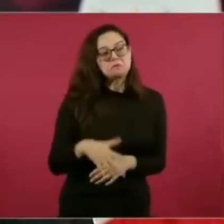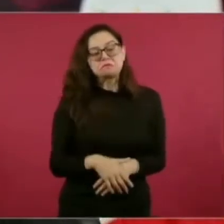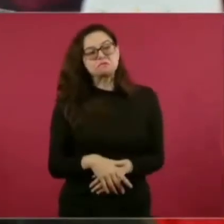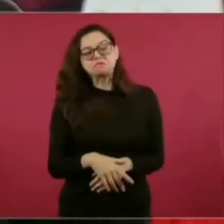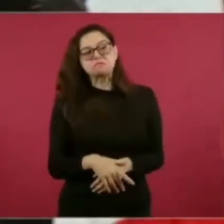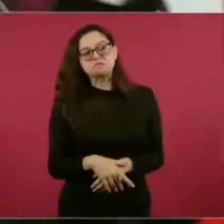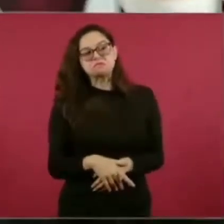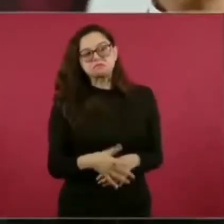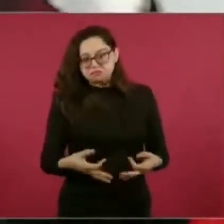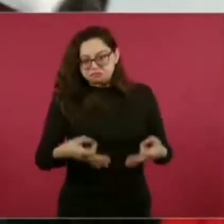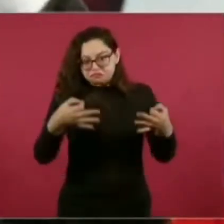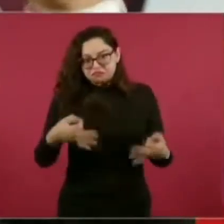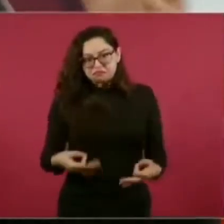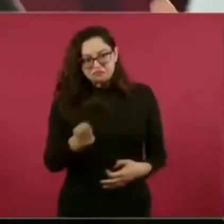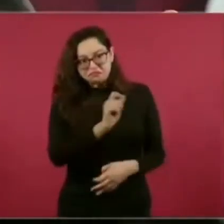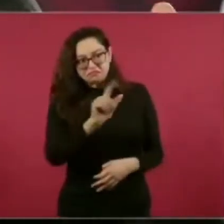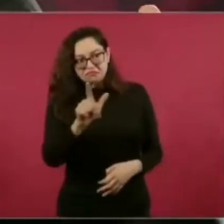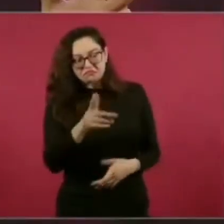Es que antes